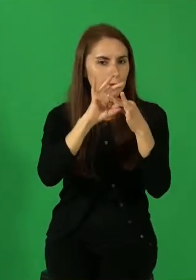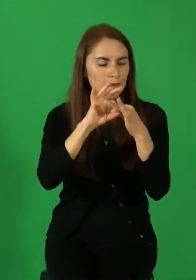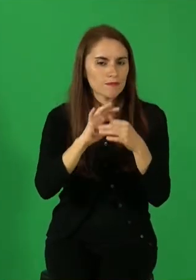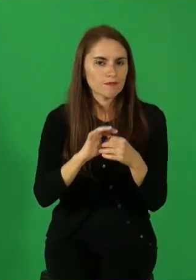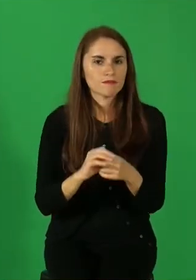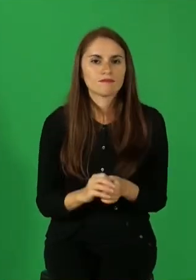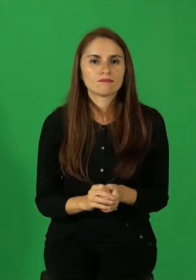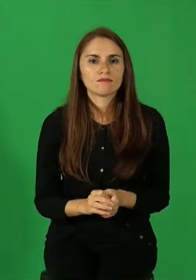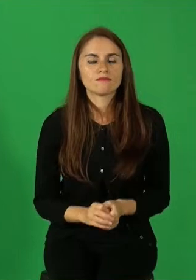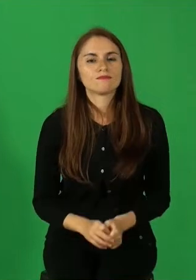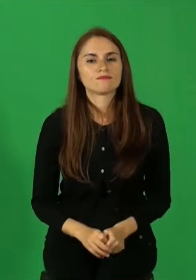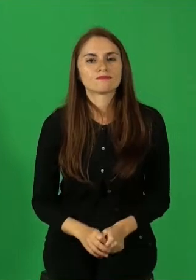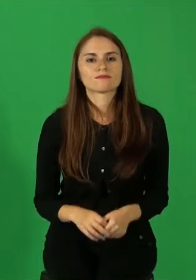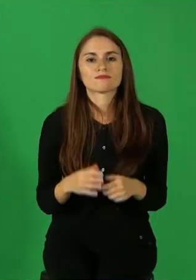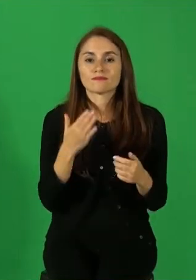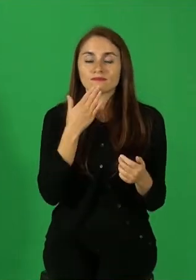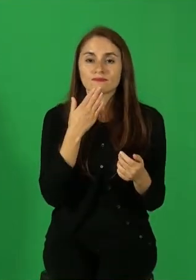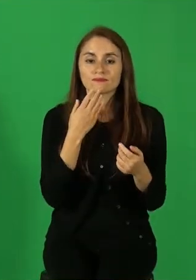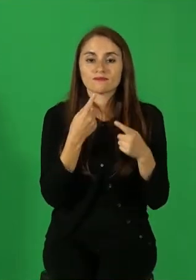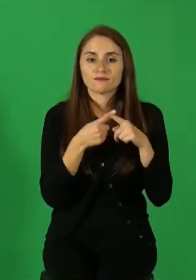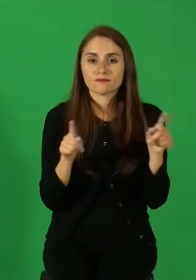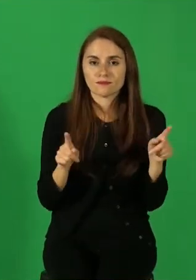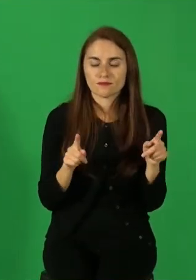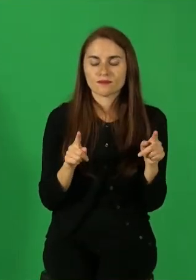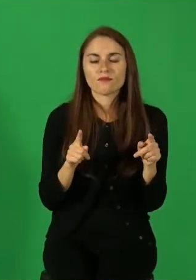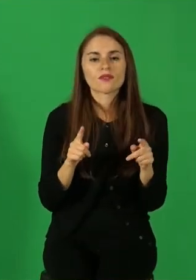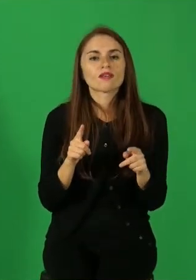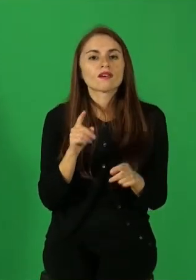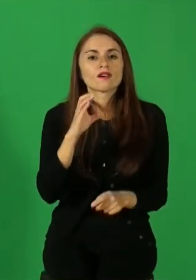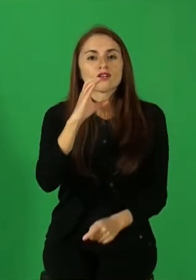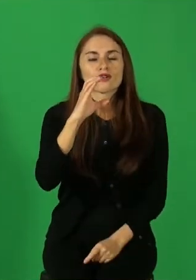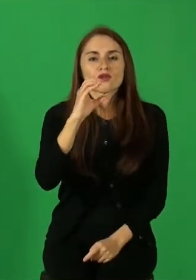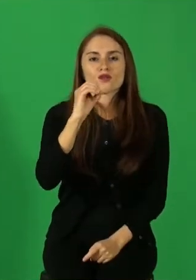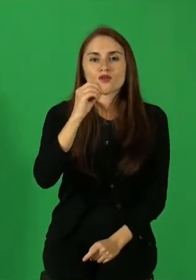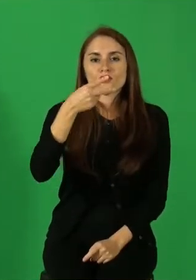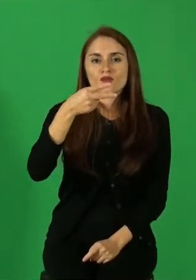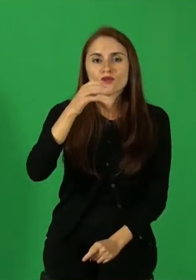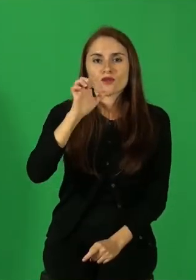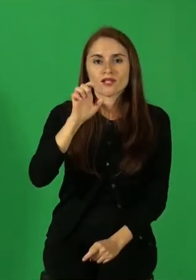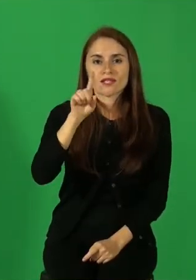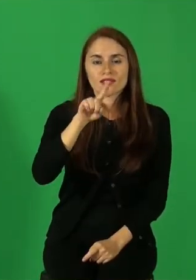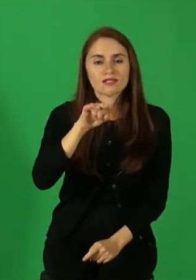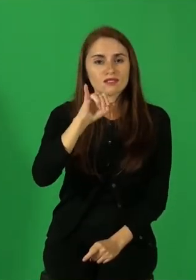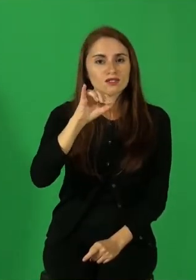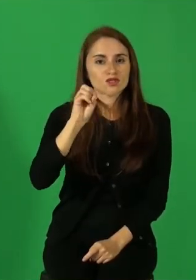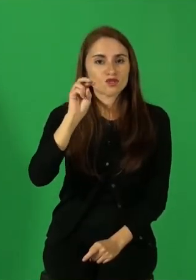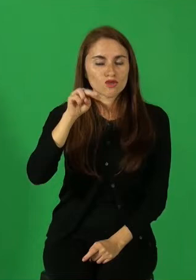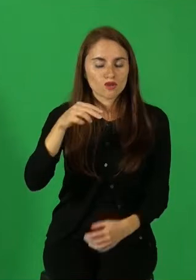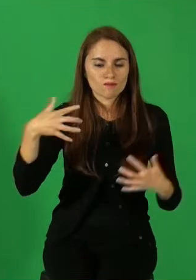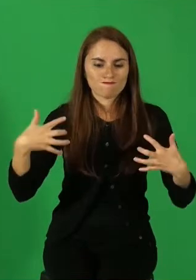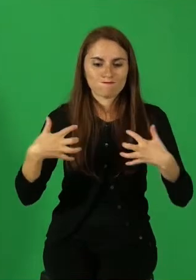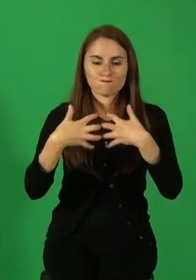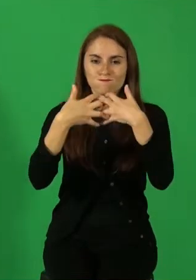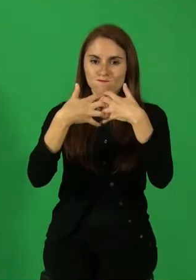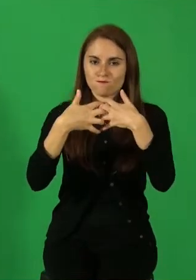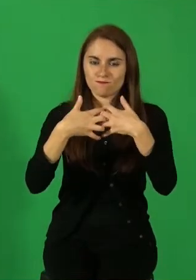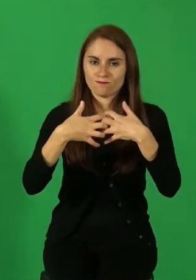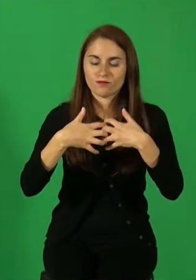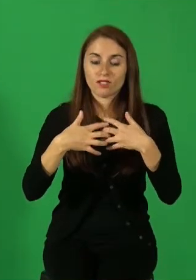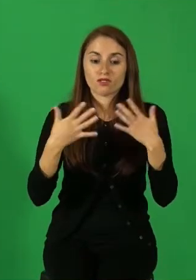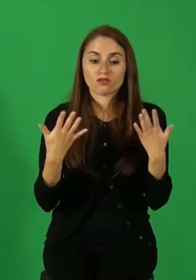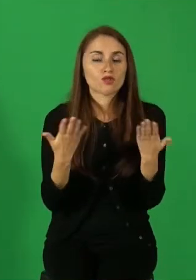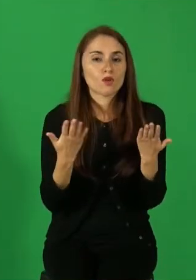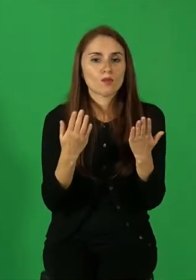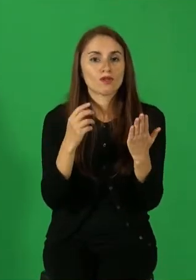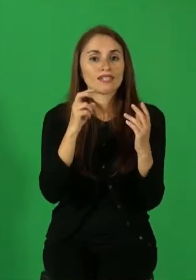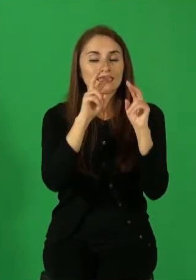texto? Es la unión que tiene un texto en términos internos. ¿Qué quiere decir esto? Que